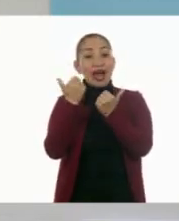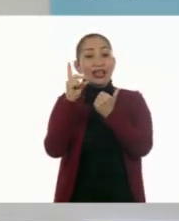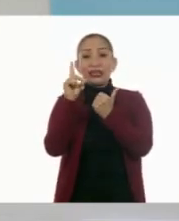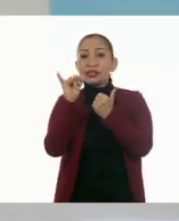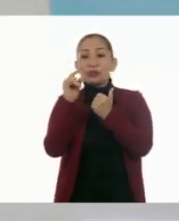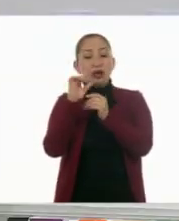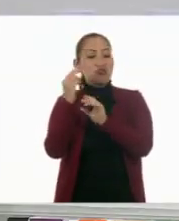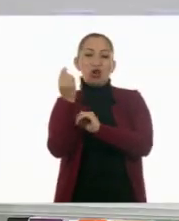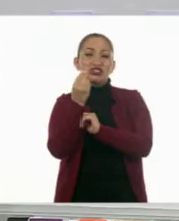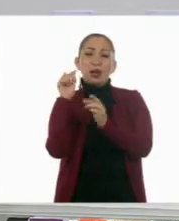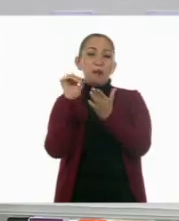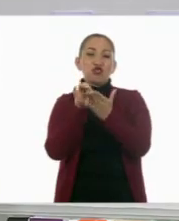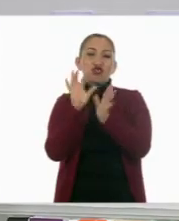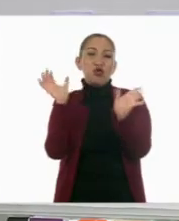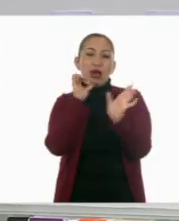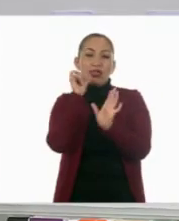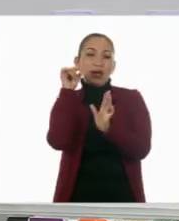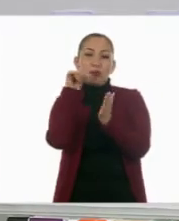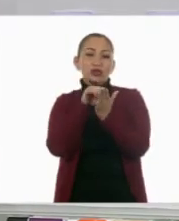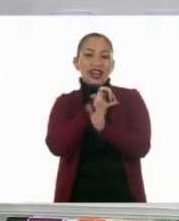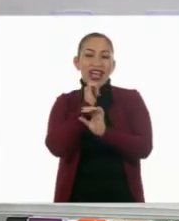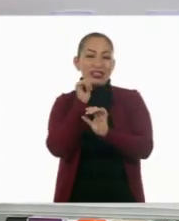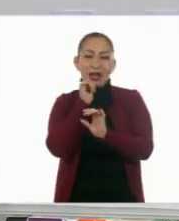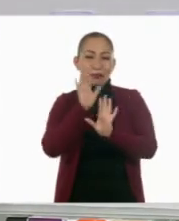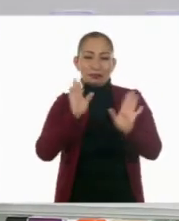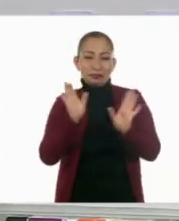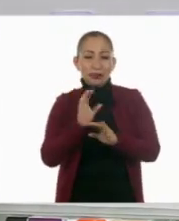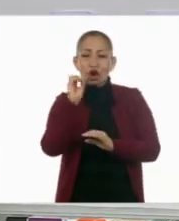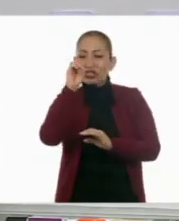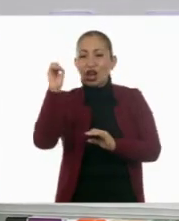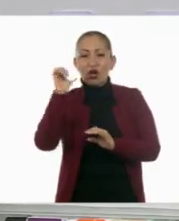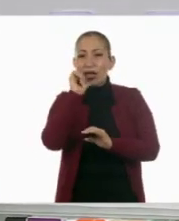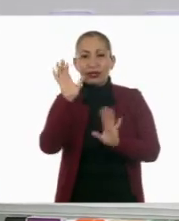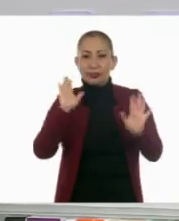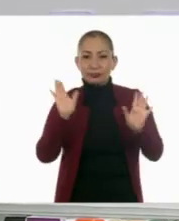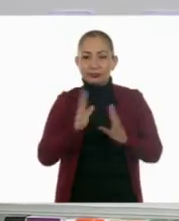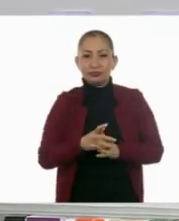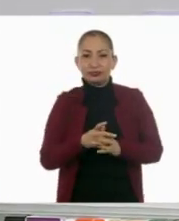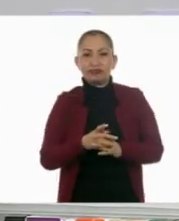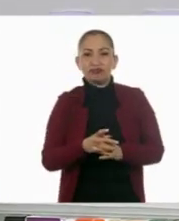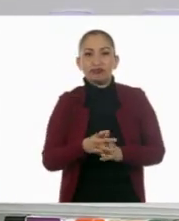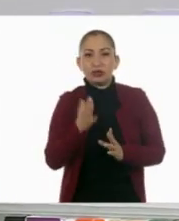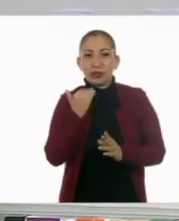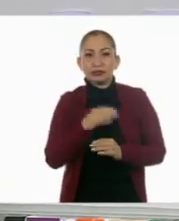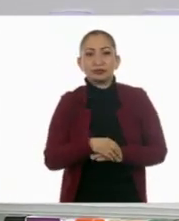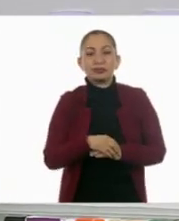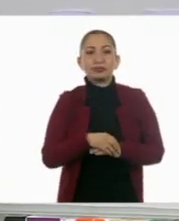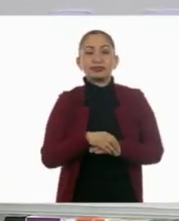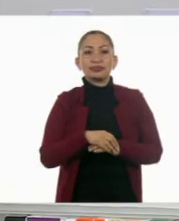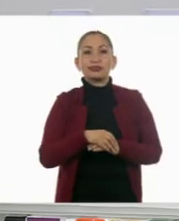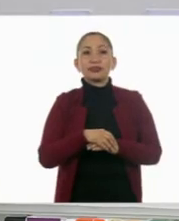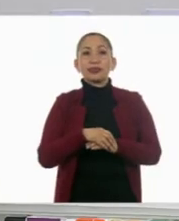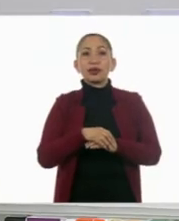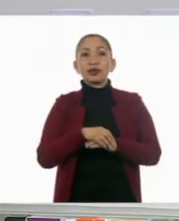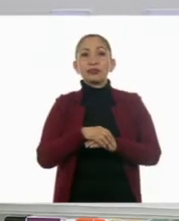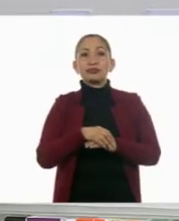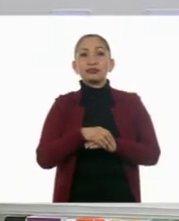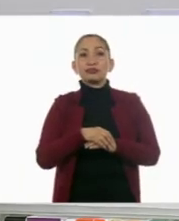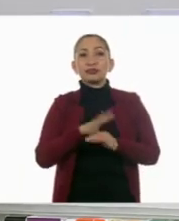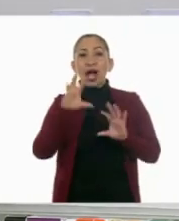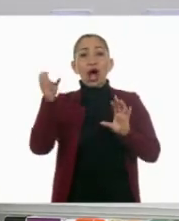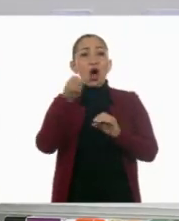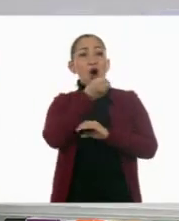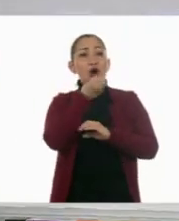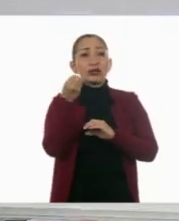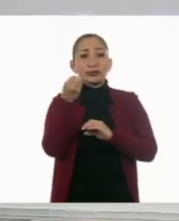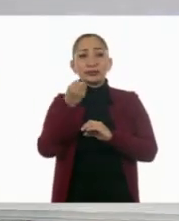decimales, ya no es necesario escribirle ni el punto ni los ceros en los decimales porque no lo tenemos. Entonces, ya hay que